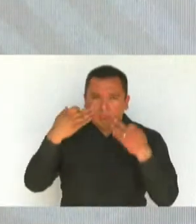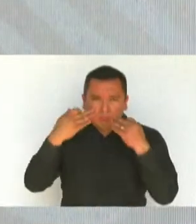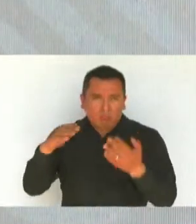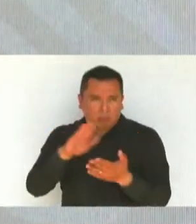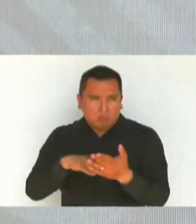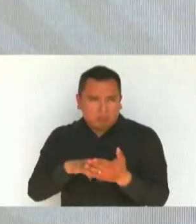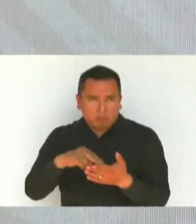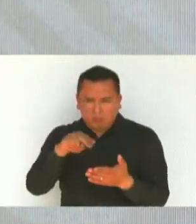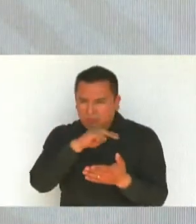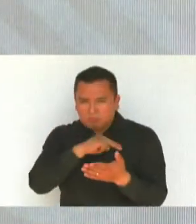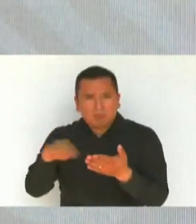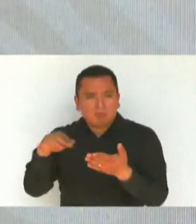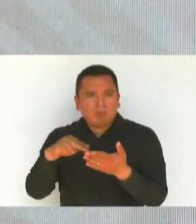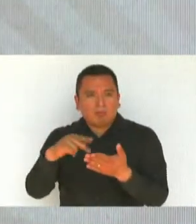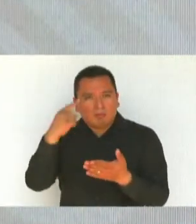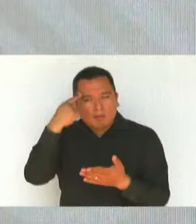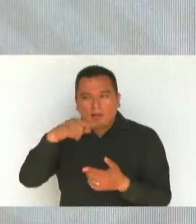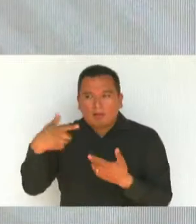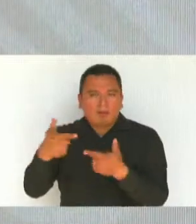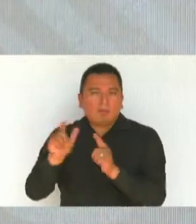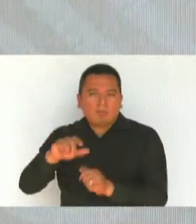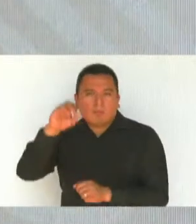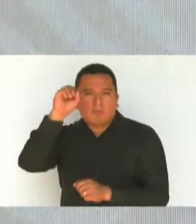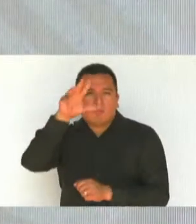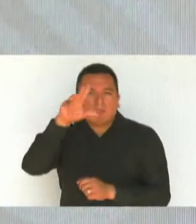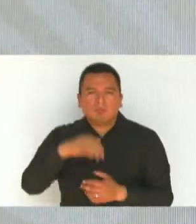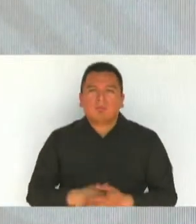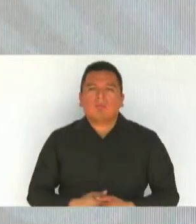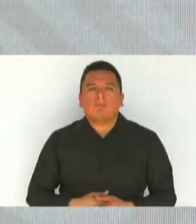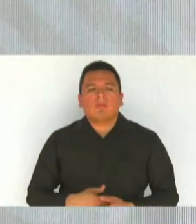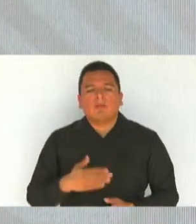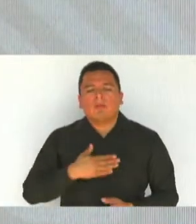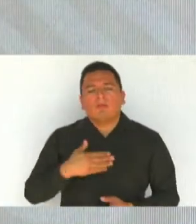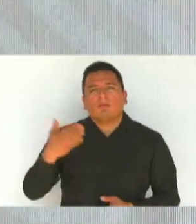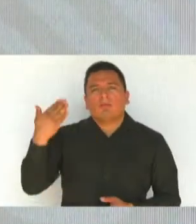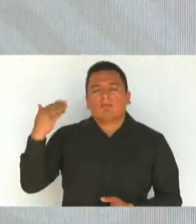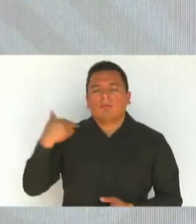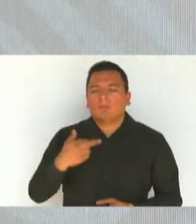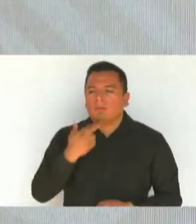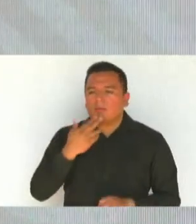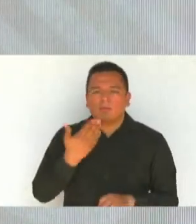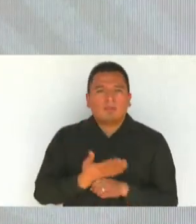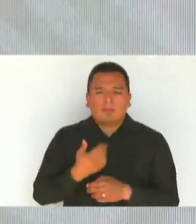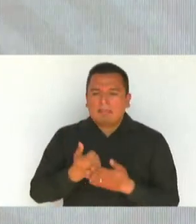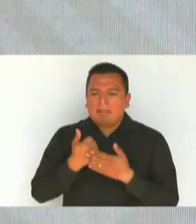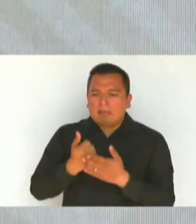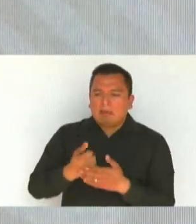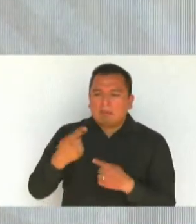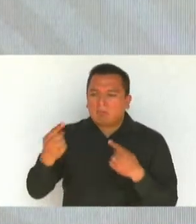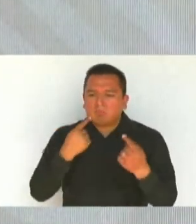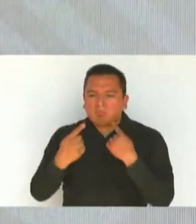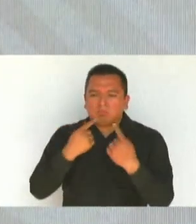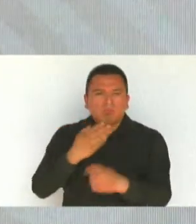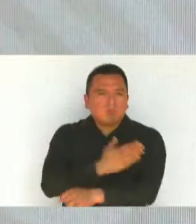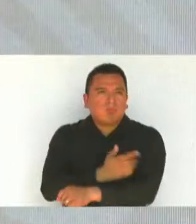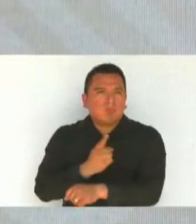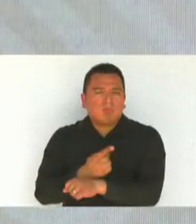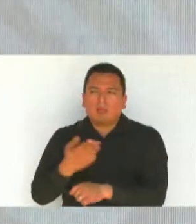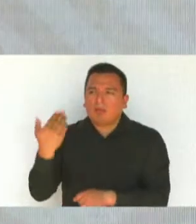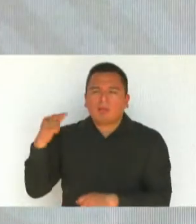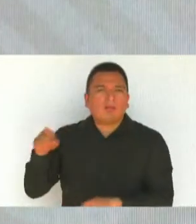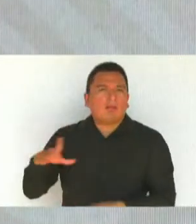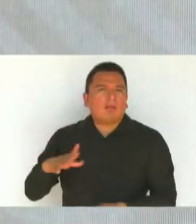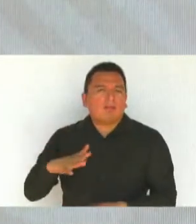testigo, y me queda claro, donde me tocó coordinar los esfuerzos, en una parte por instrucciones del gobernador,